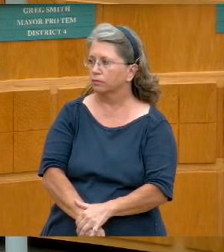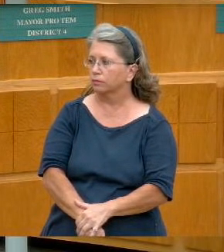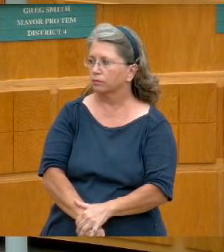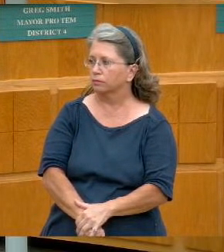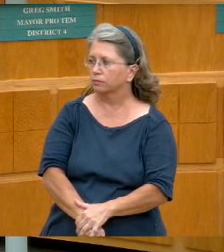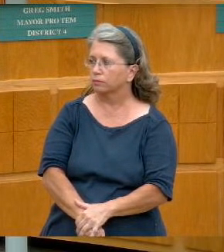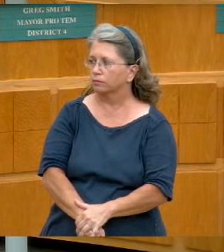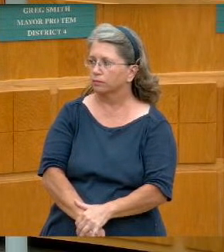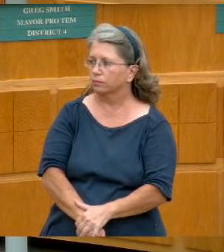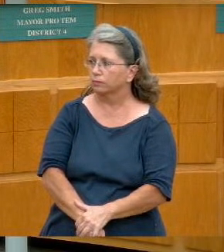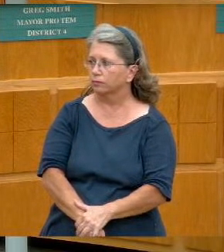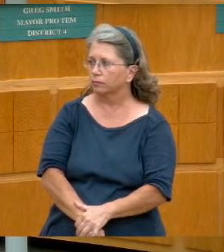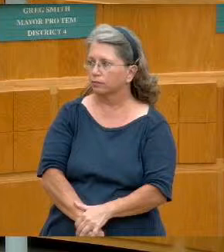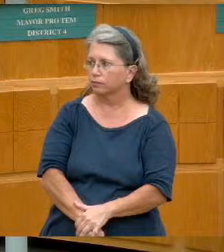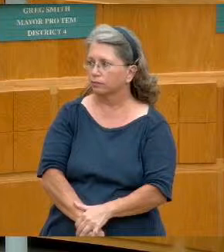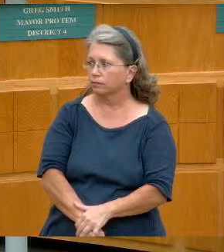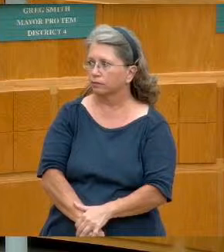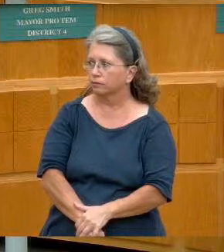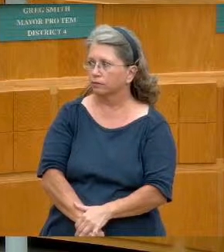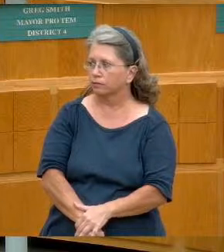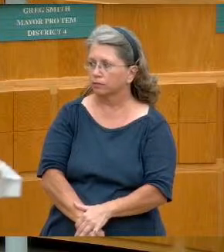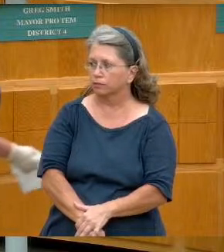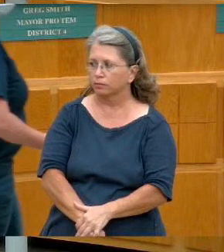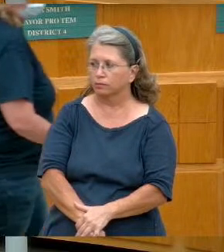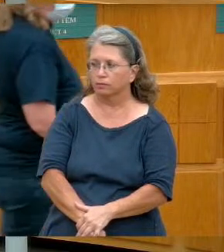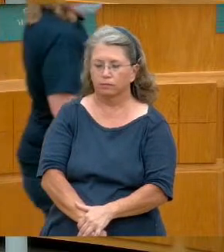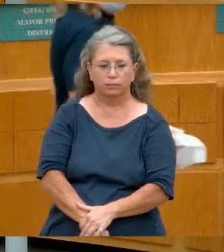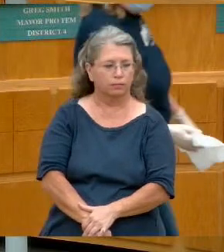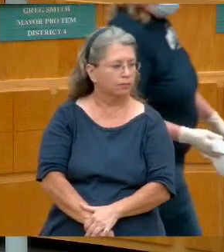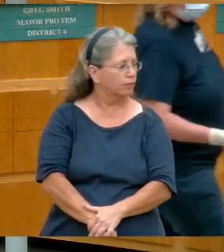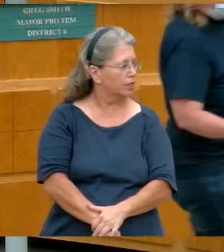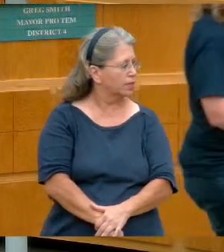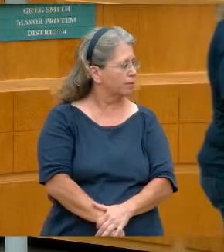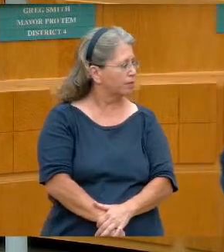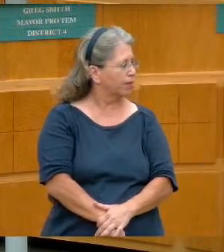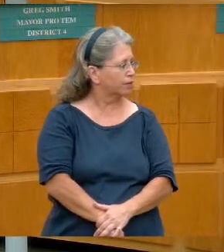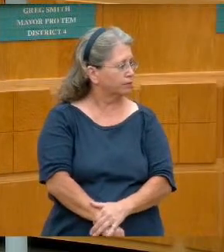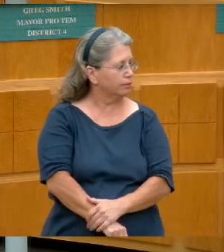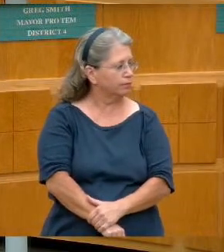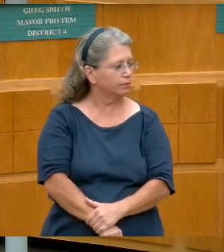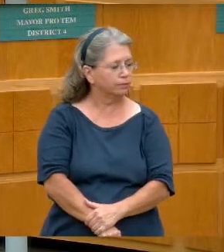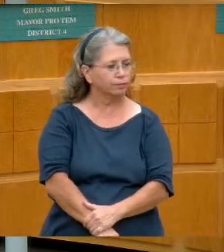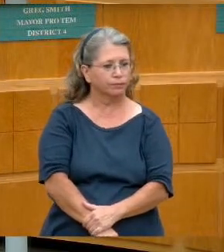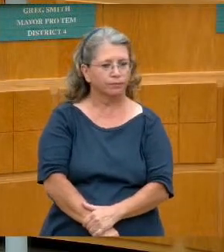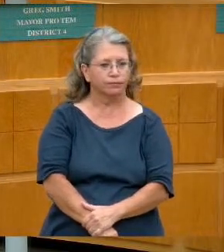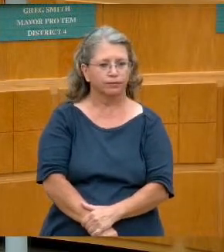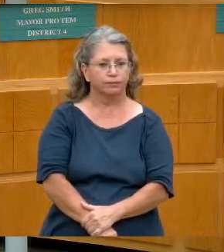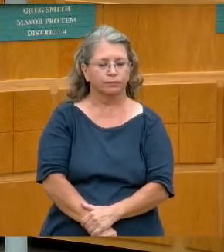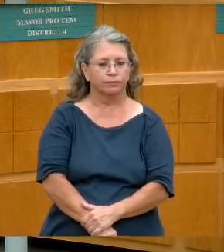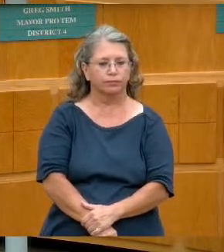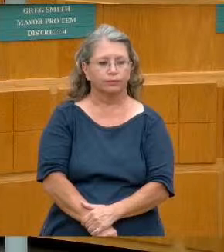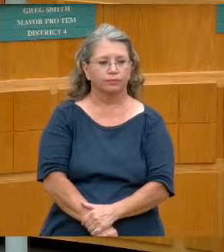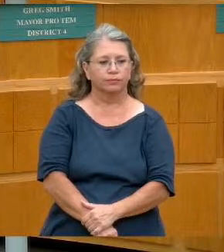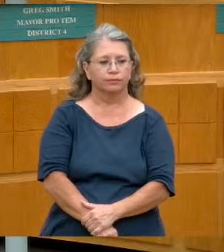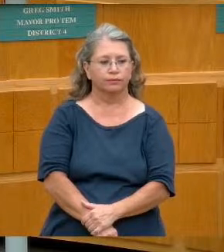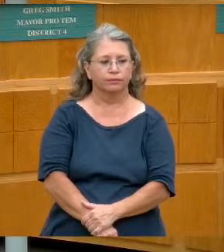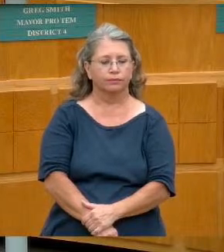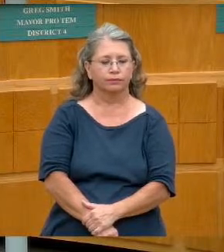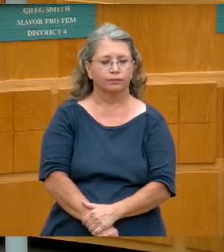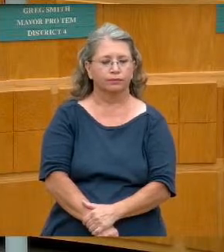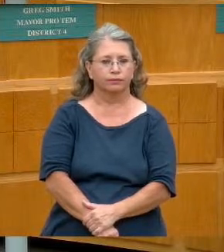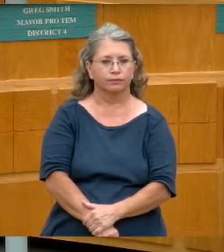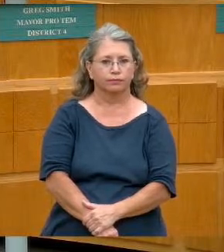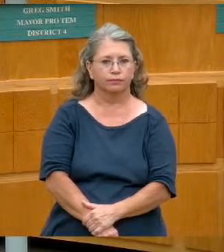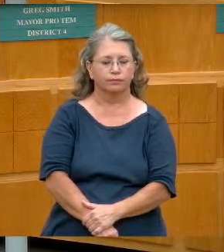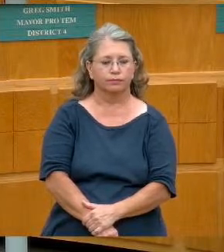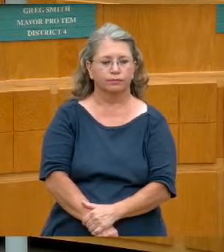solo lugar o debido a algún evento. El virus se encuentra disperso en la comunidad en todo el estado. De acuerdo a los estudios con celulares mismos que